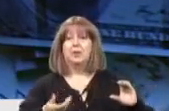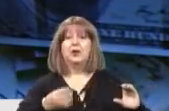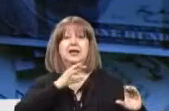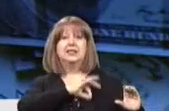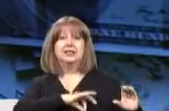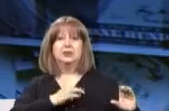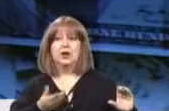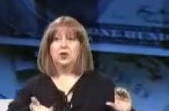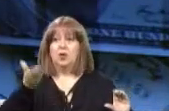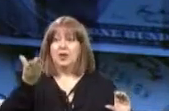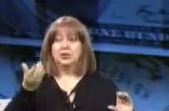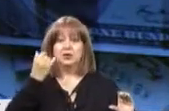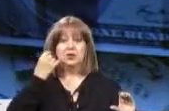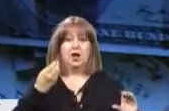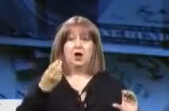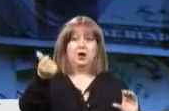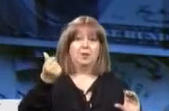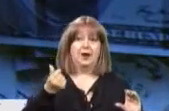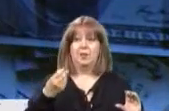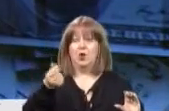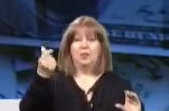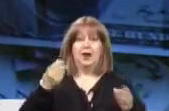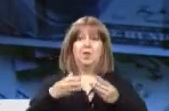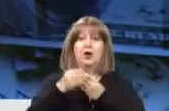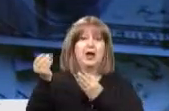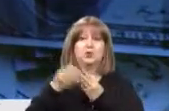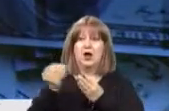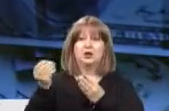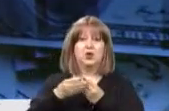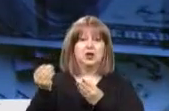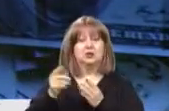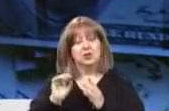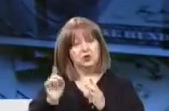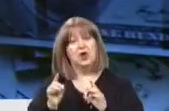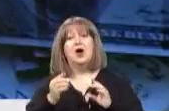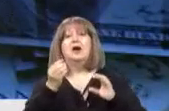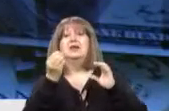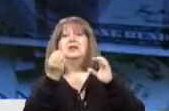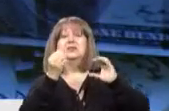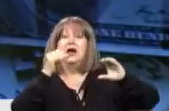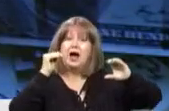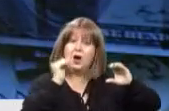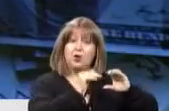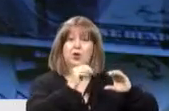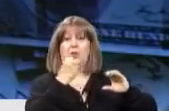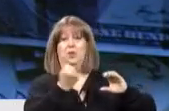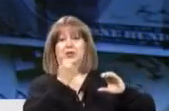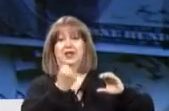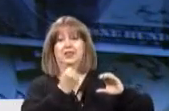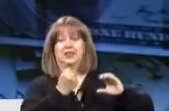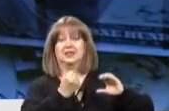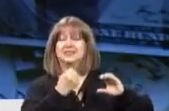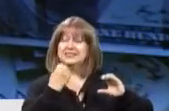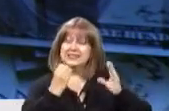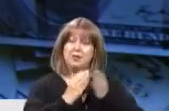sueldo por inflación y ya lo tenemos gastado de antemano. Sí, claro. Aunque no sea, aunque pudiéramos ahorrar un poco, ¿no? Y, uh-huh. y siempre hay algo que